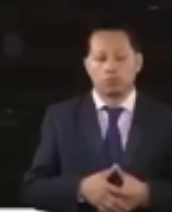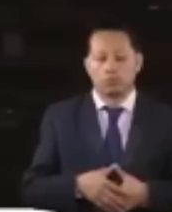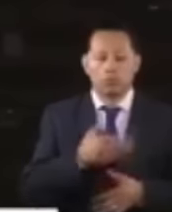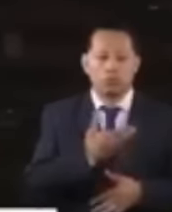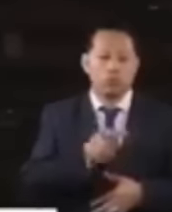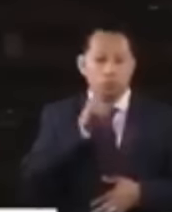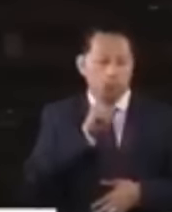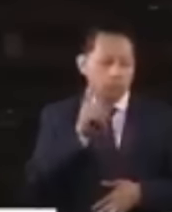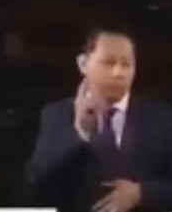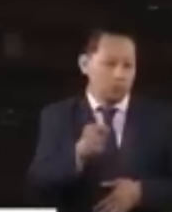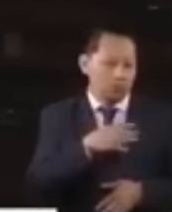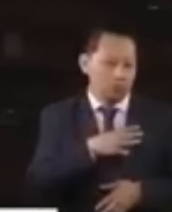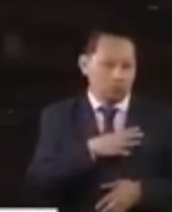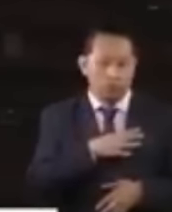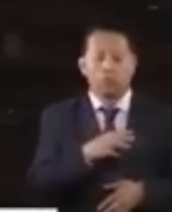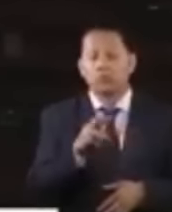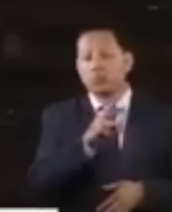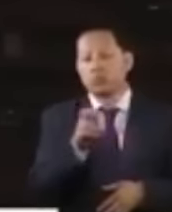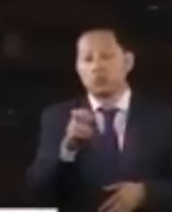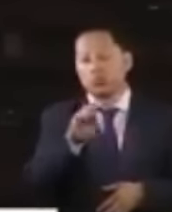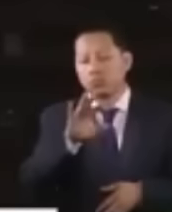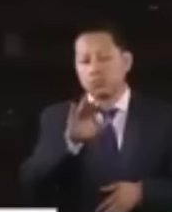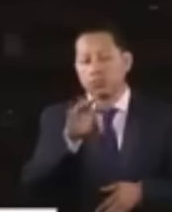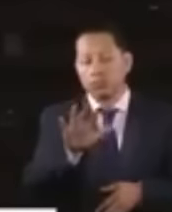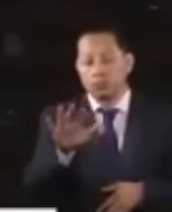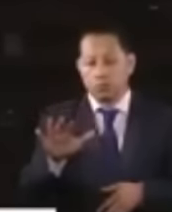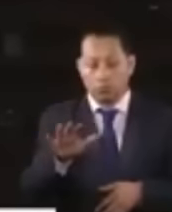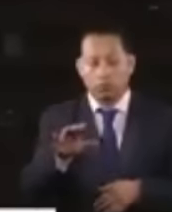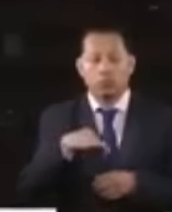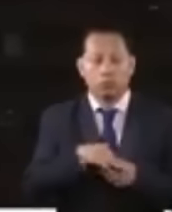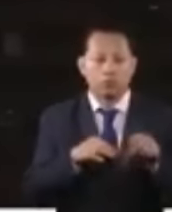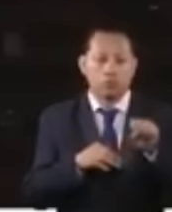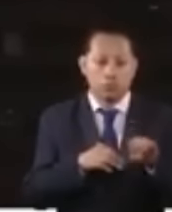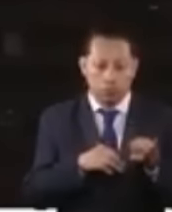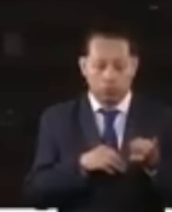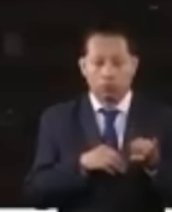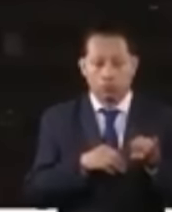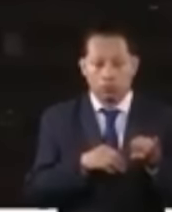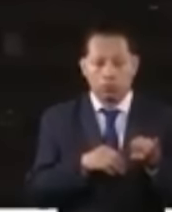Señora presidenta, se emitieron 355 votos a favor,